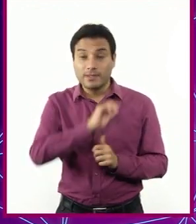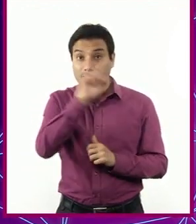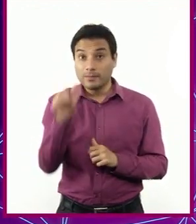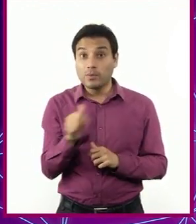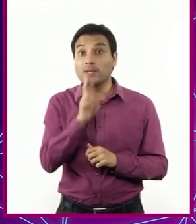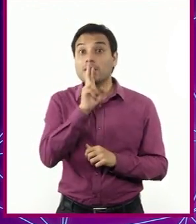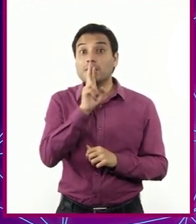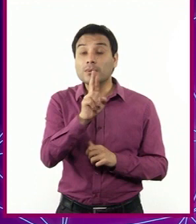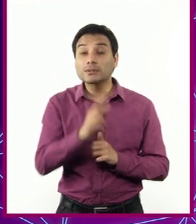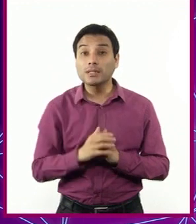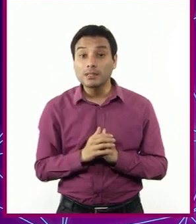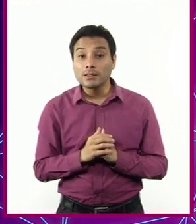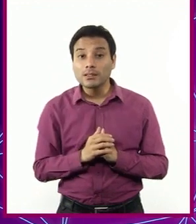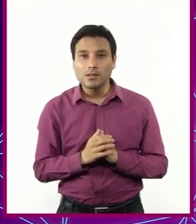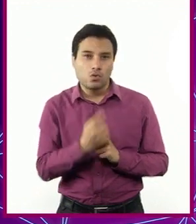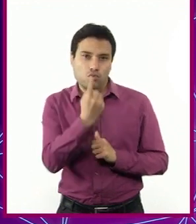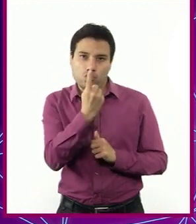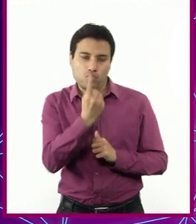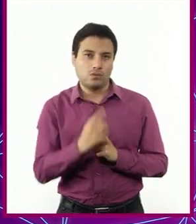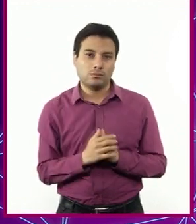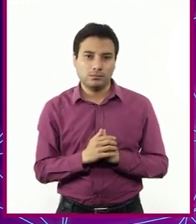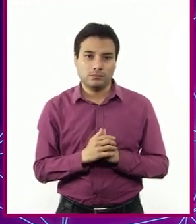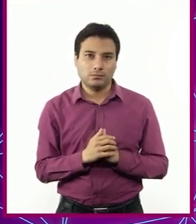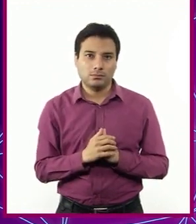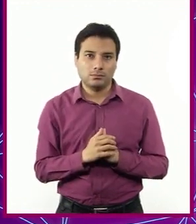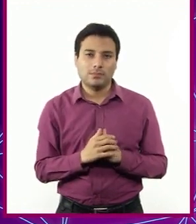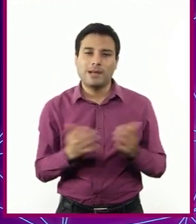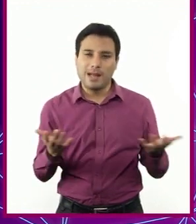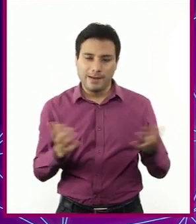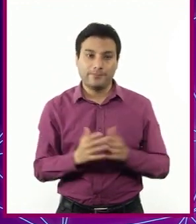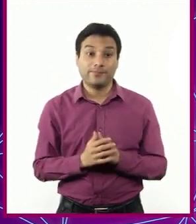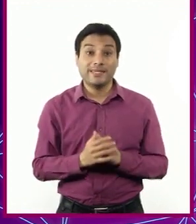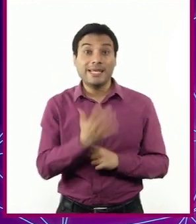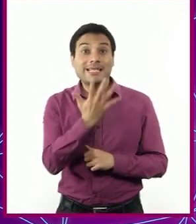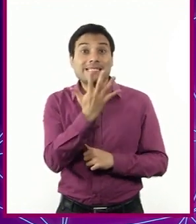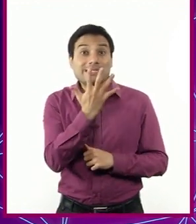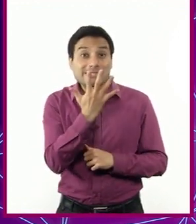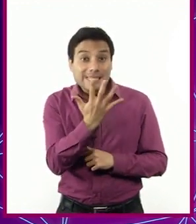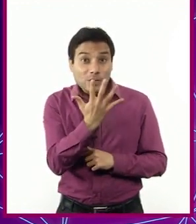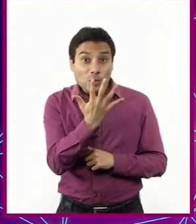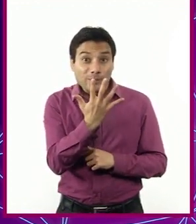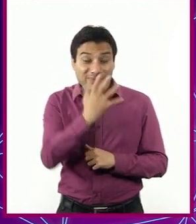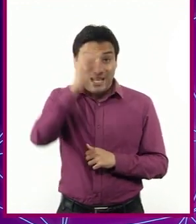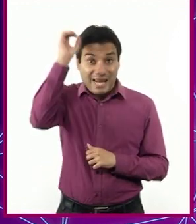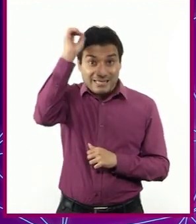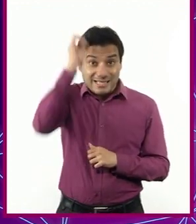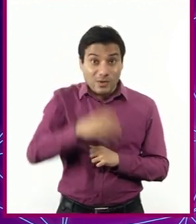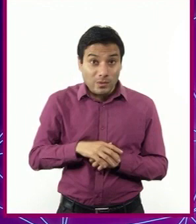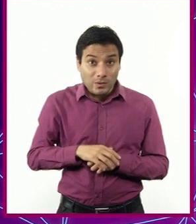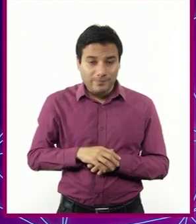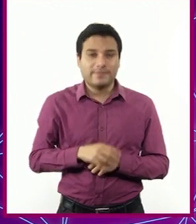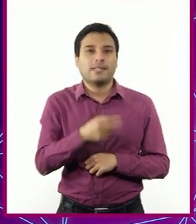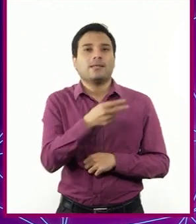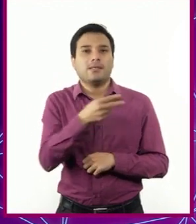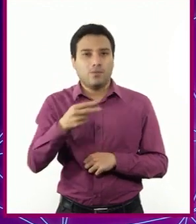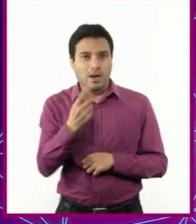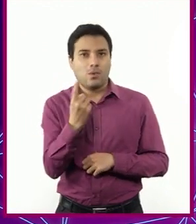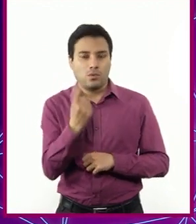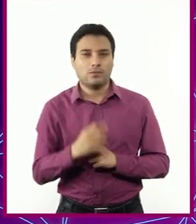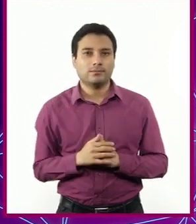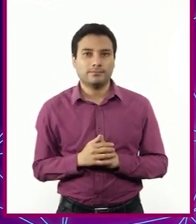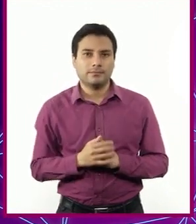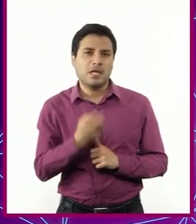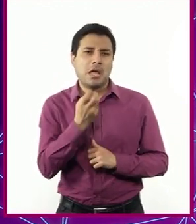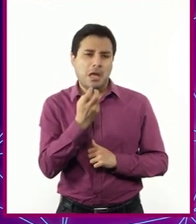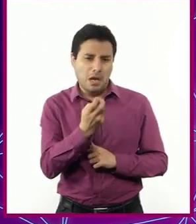cociente es igual a 1. Entonces, 5 a la 0 es igual a 1. Esta es